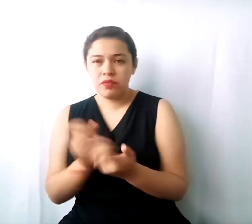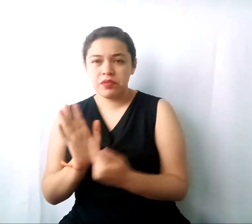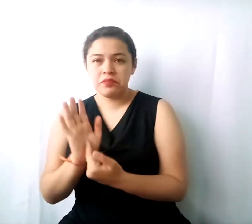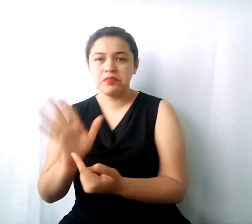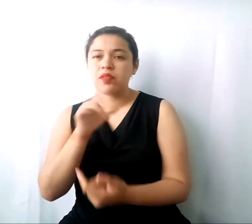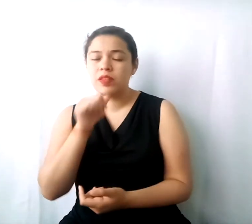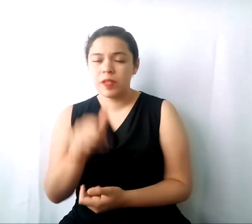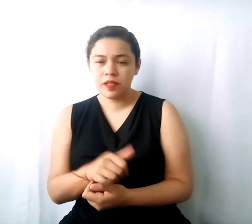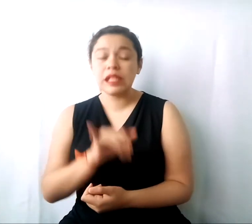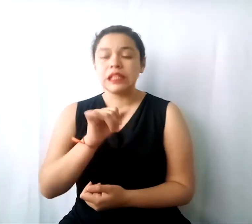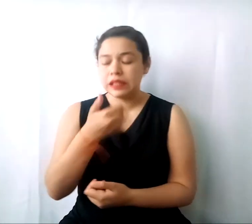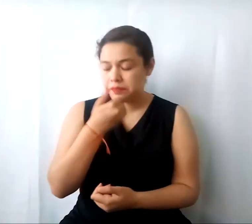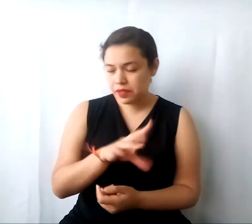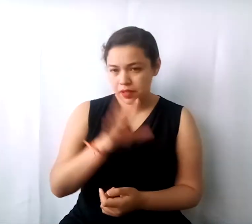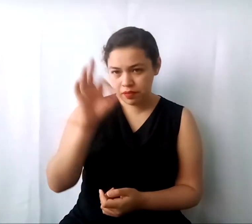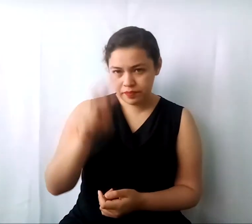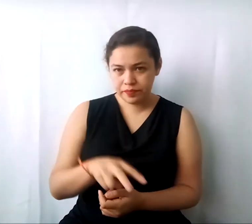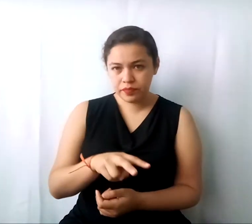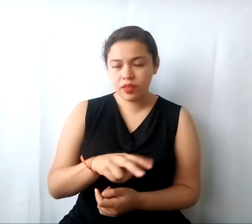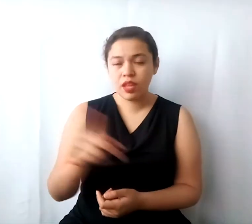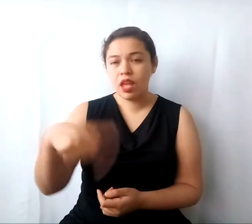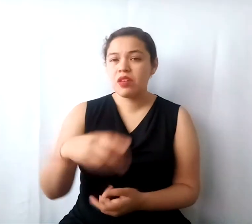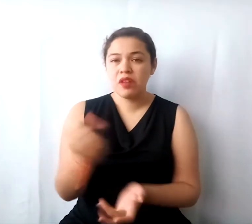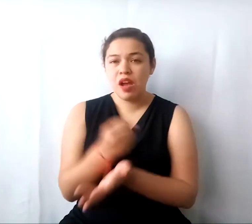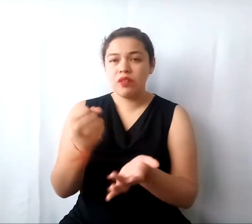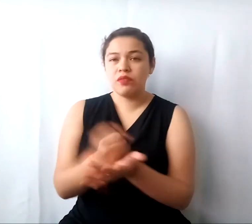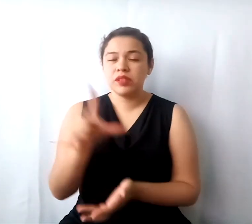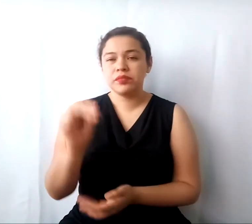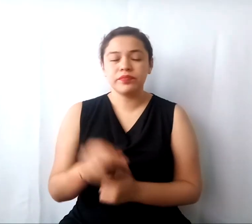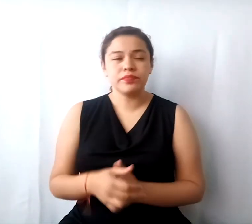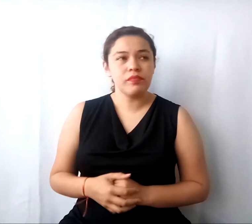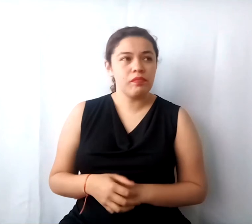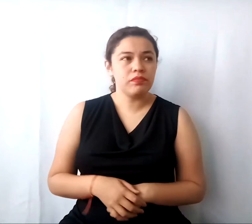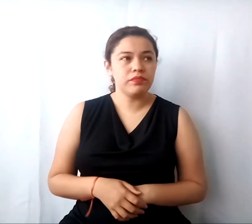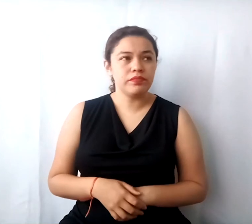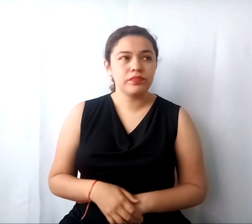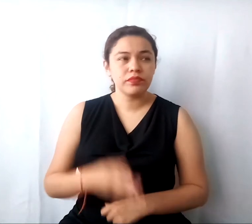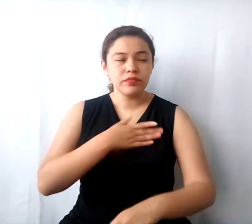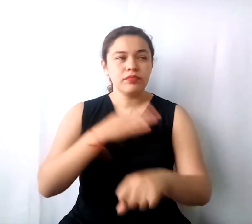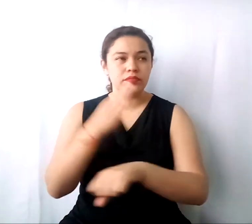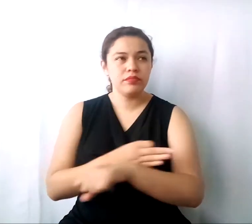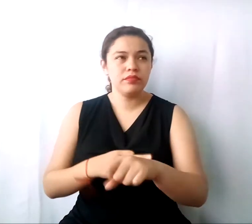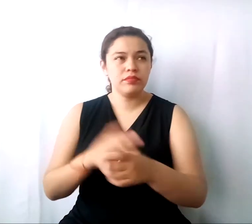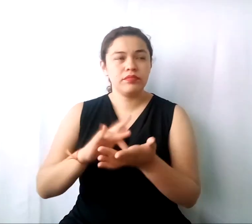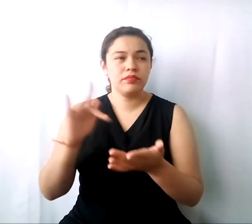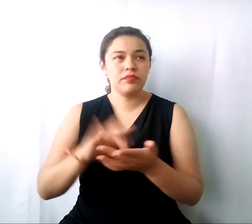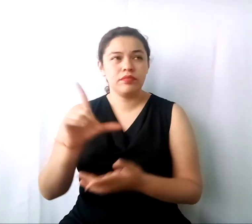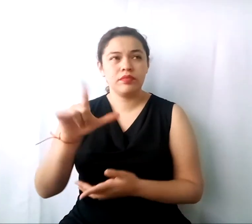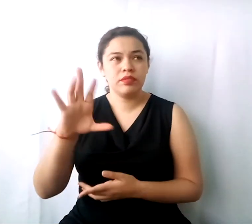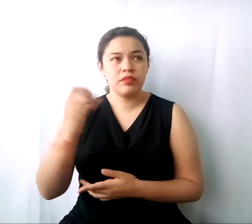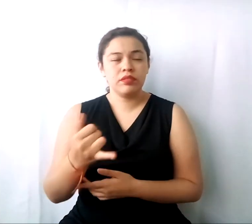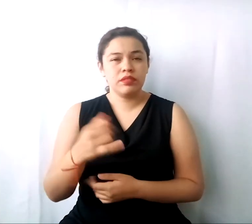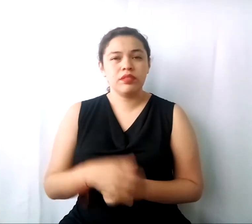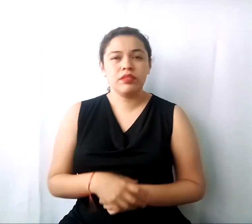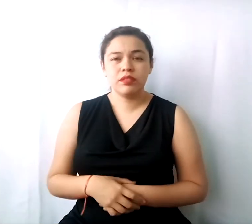es correcto, sí, a ellos no se les exige. Ok, muchas gracias, buena tarde. Buena tarde, Lucy. Alguien